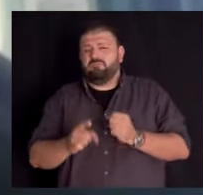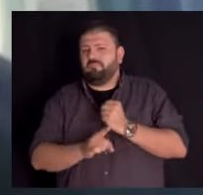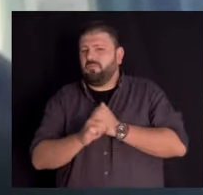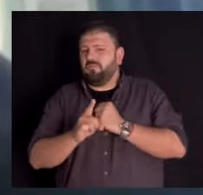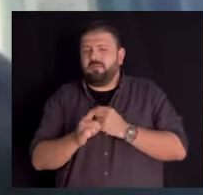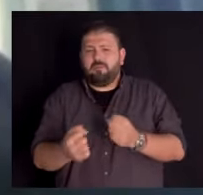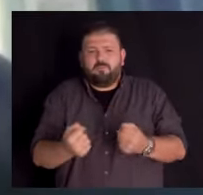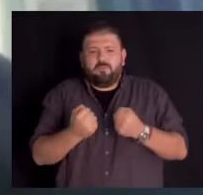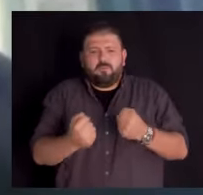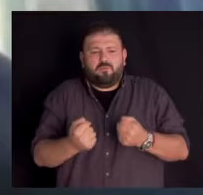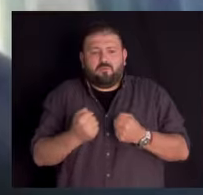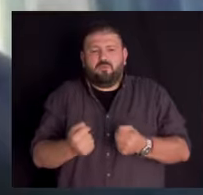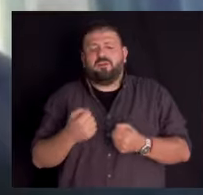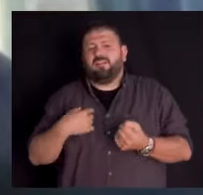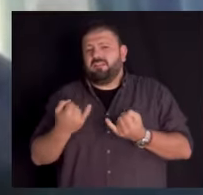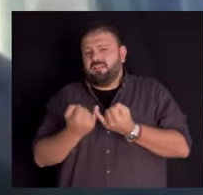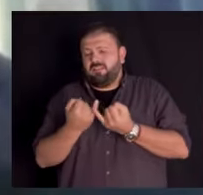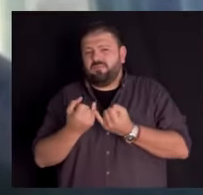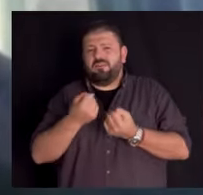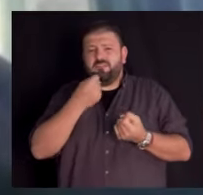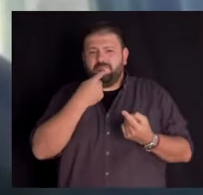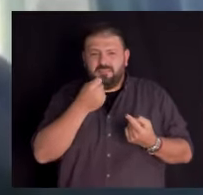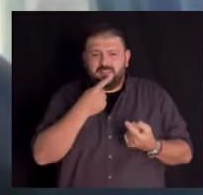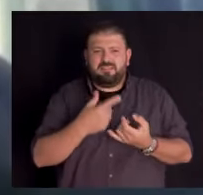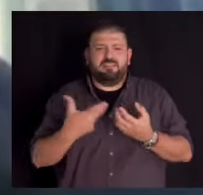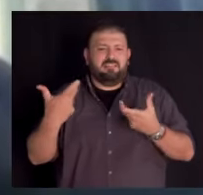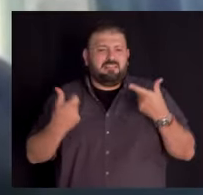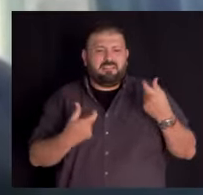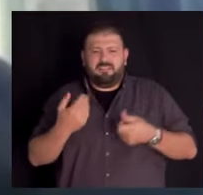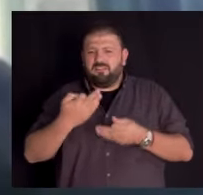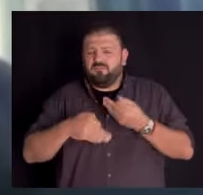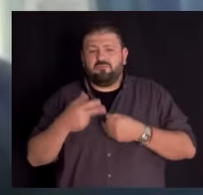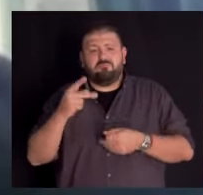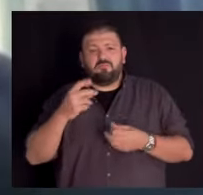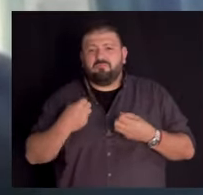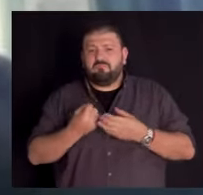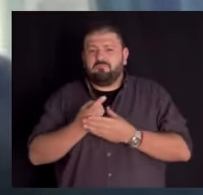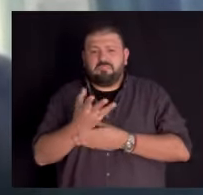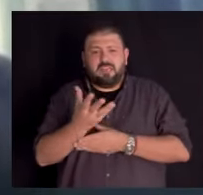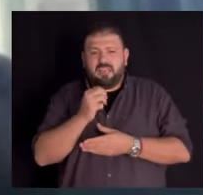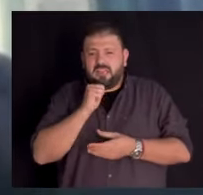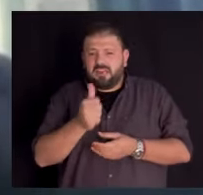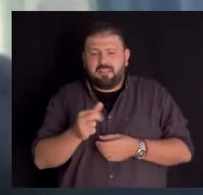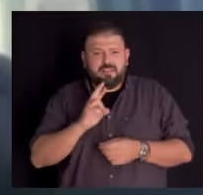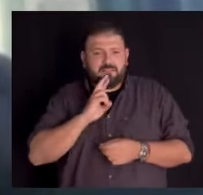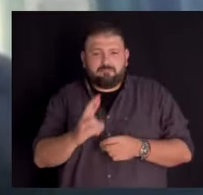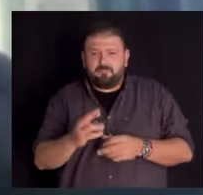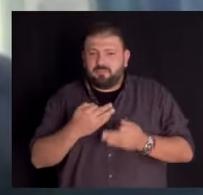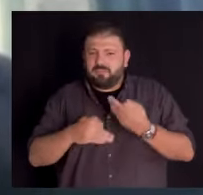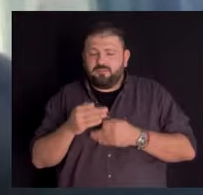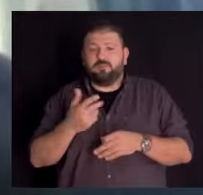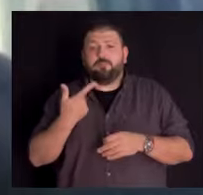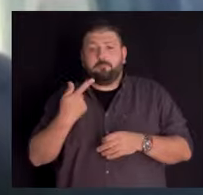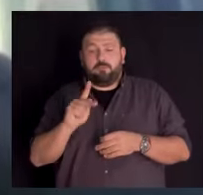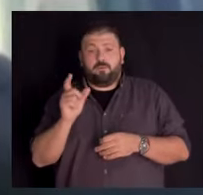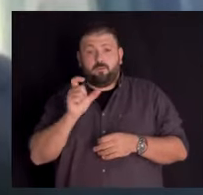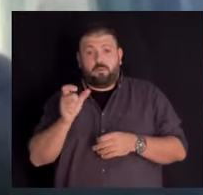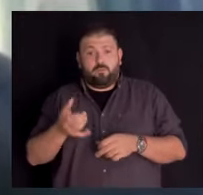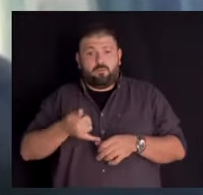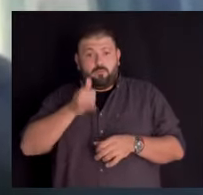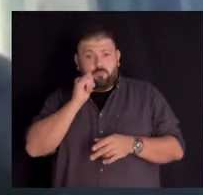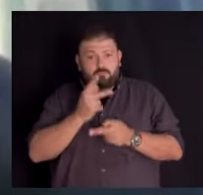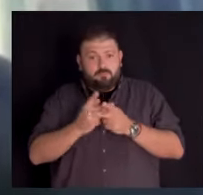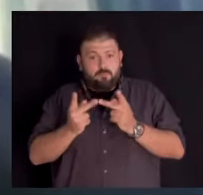harto de tomar antibióticos, inyectarme y cuantas cosas y no ver un resultado. Entonces, al día 10 empiezo a ver que me disminuye